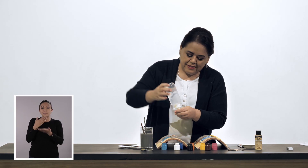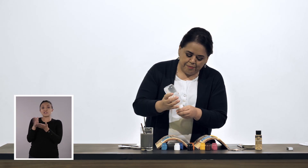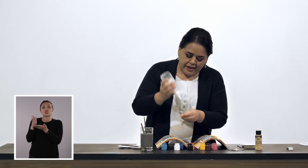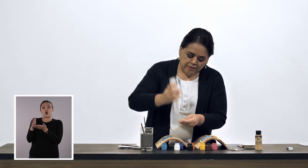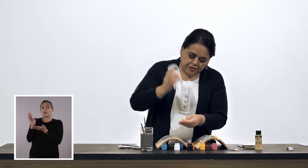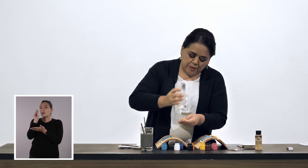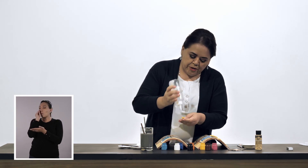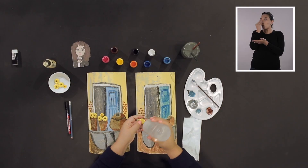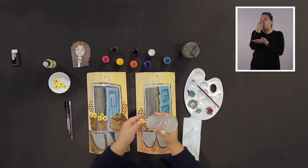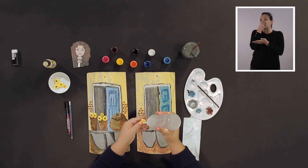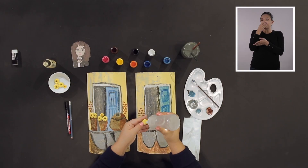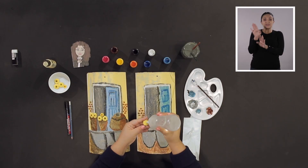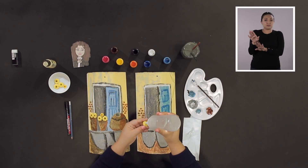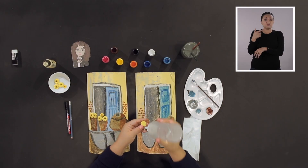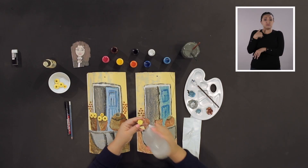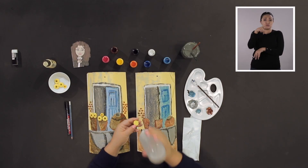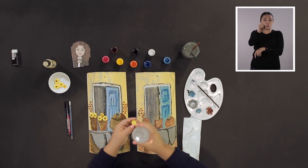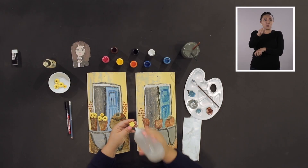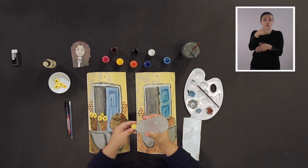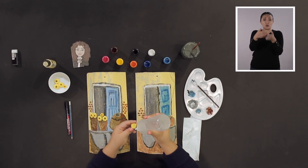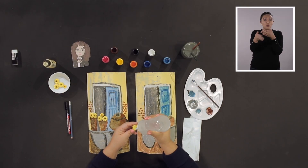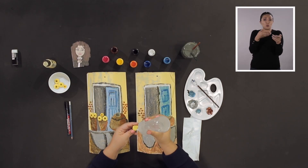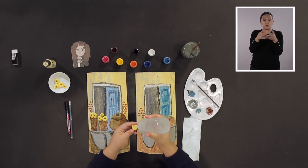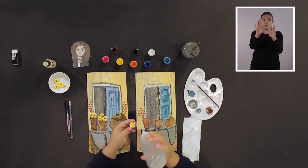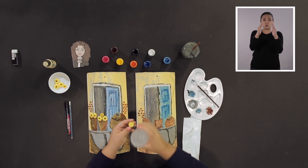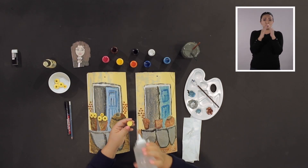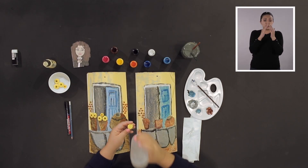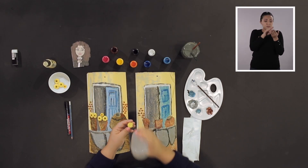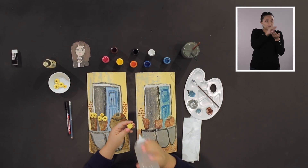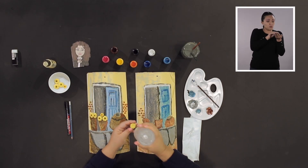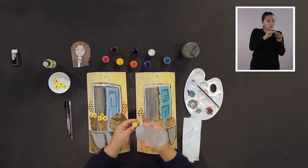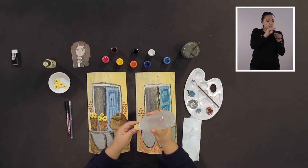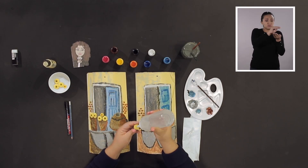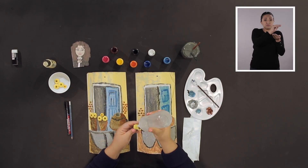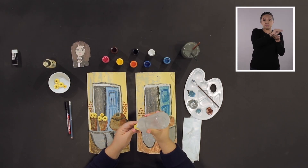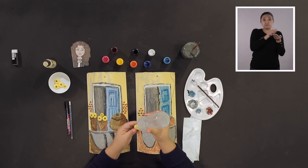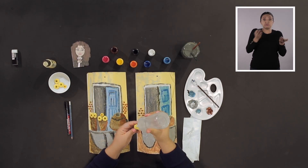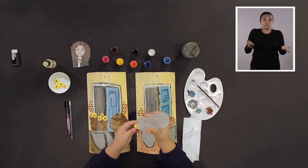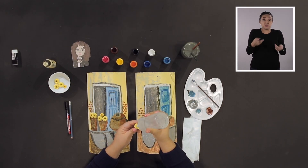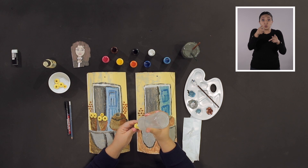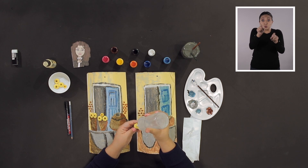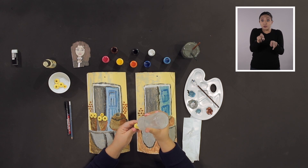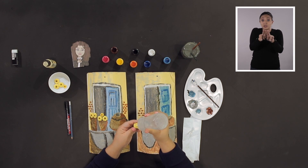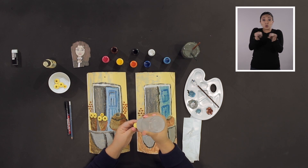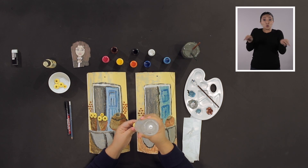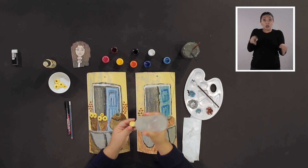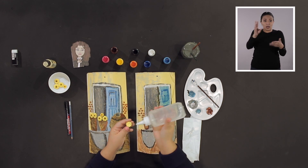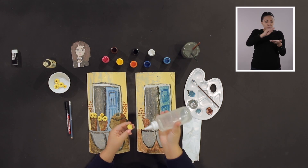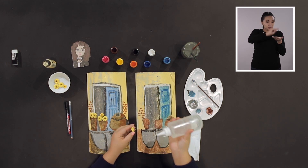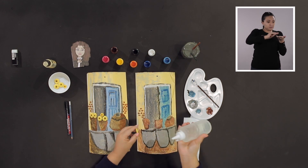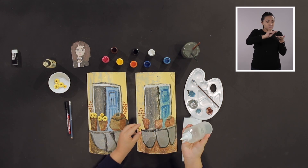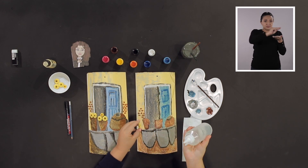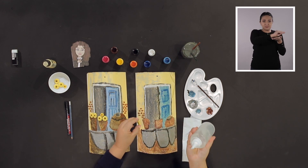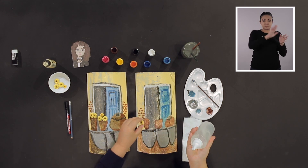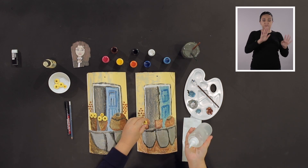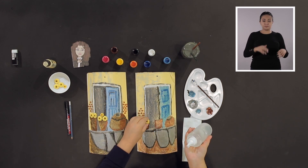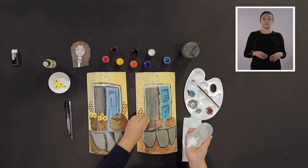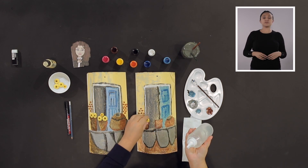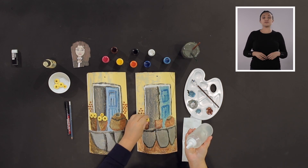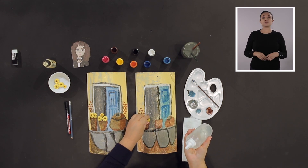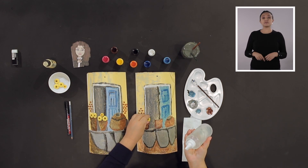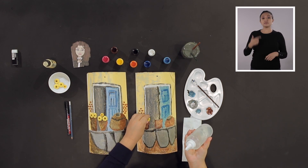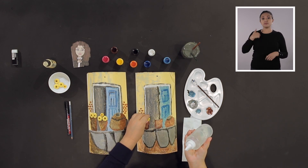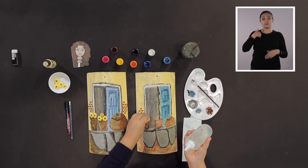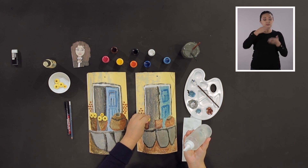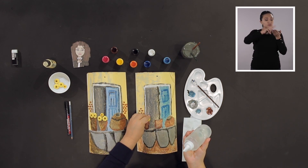chéveres de mazapán. Usted puede conseguir las que tenga en casa. Incluso podrían ser naturales que usted podría pegarlas. Entonces, coloco un